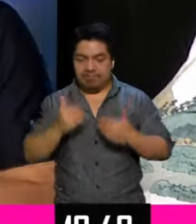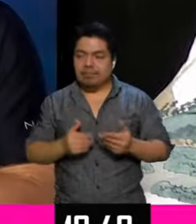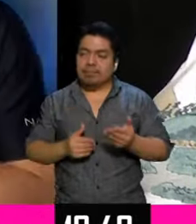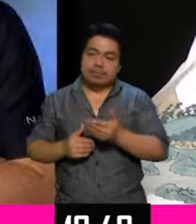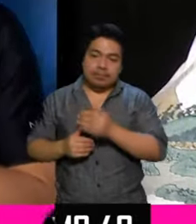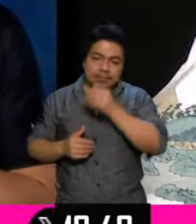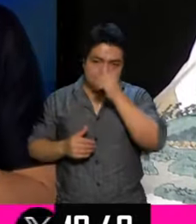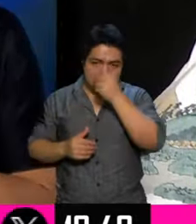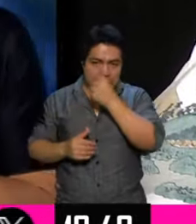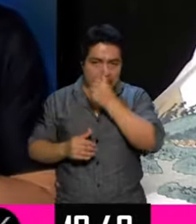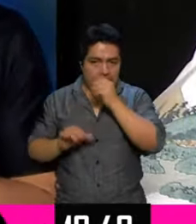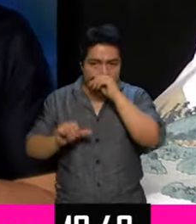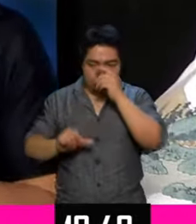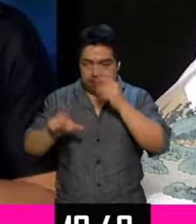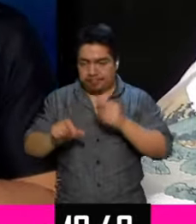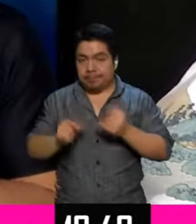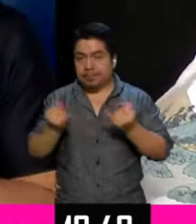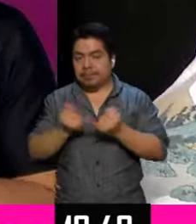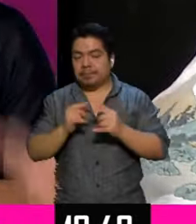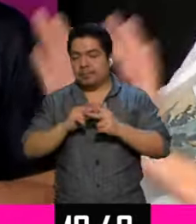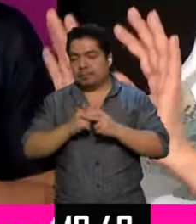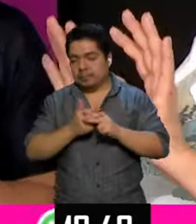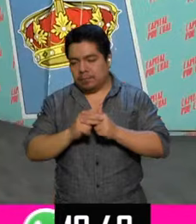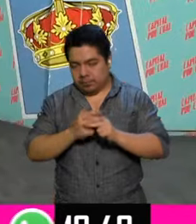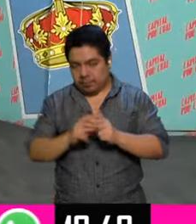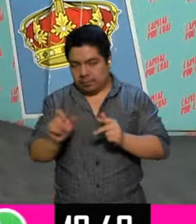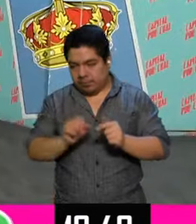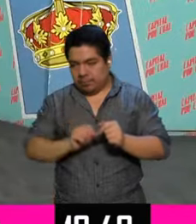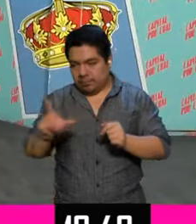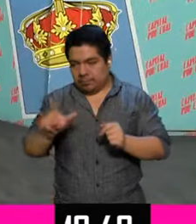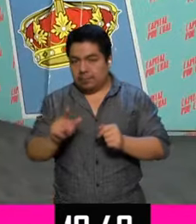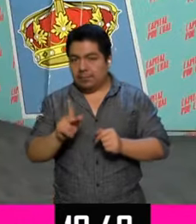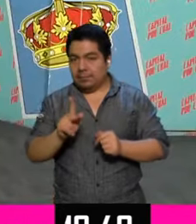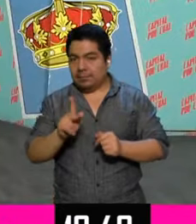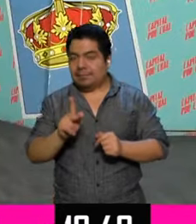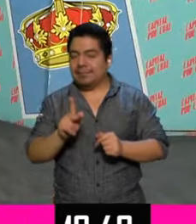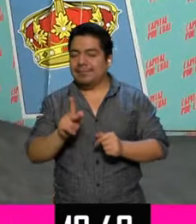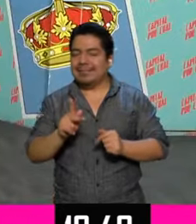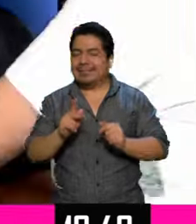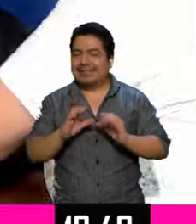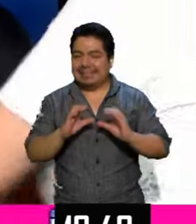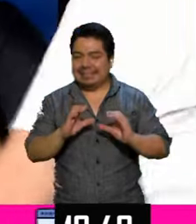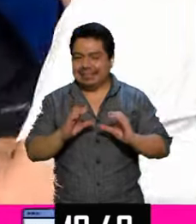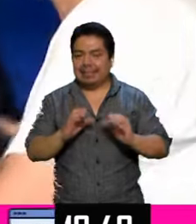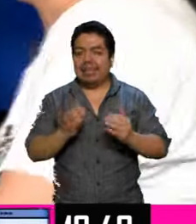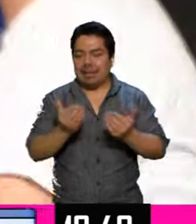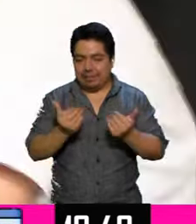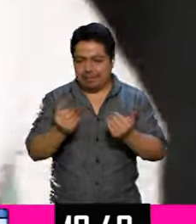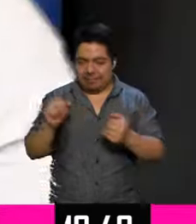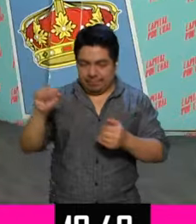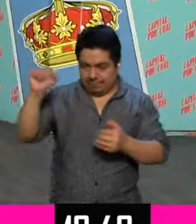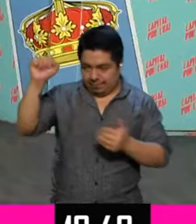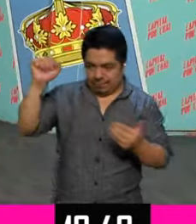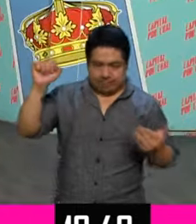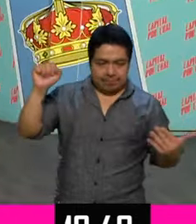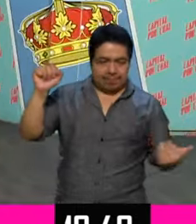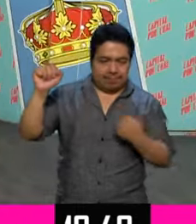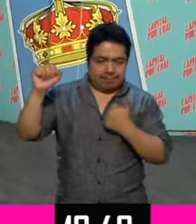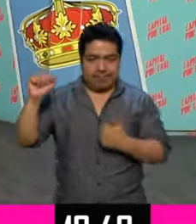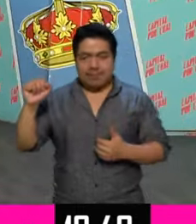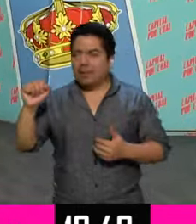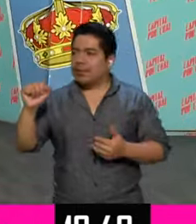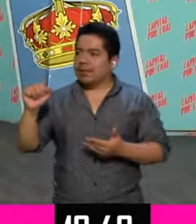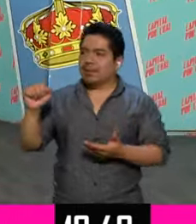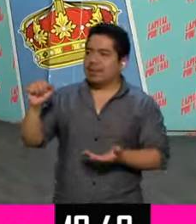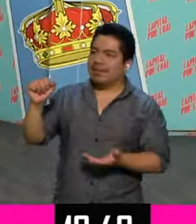maestro? Yo soy Alex Bringas, también peleador profesional de artes marciales. No. Pero aguas, ¿eh? Aguas son de los... Ahora sí, venga y abuse de mí, por favor. ¡Ande,